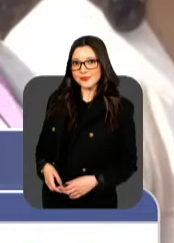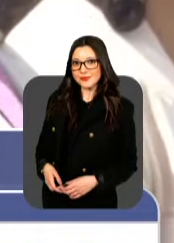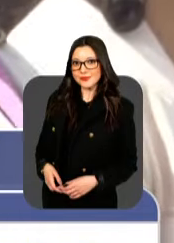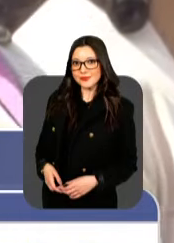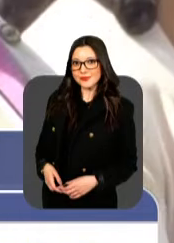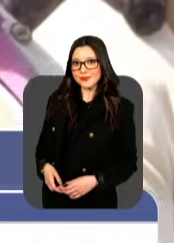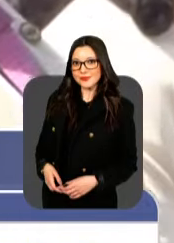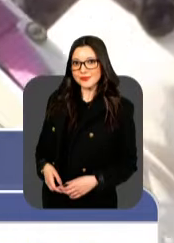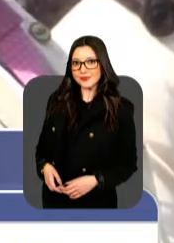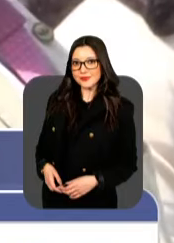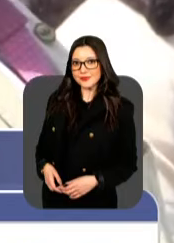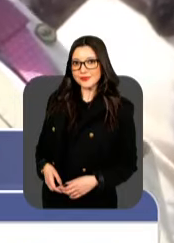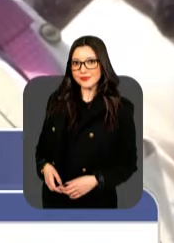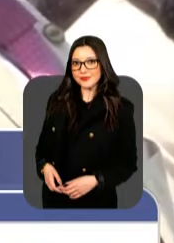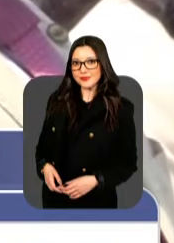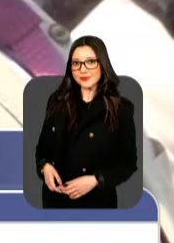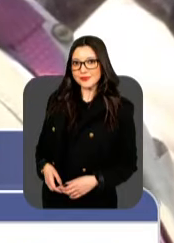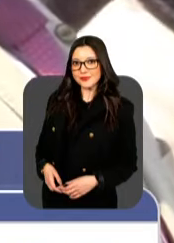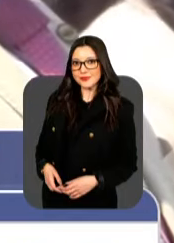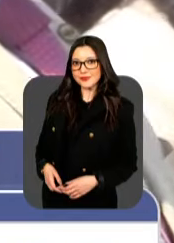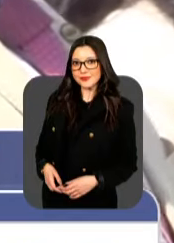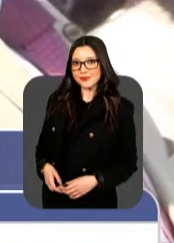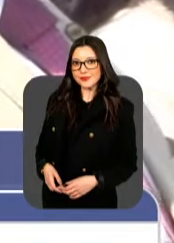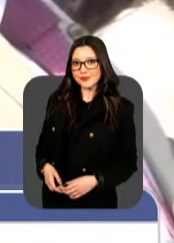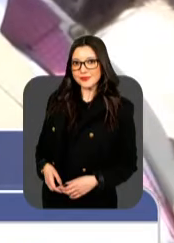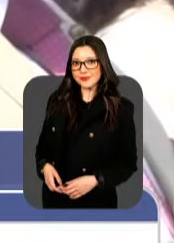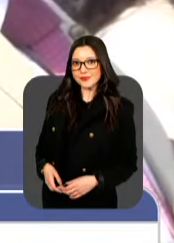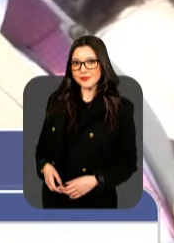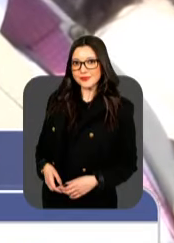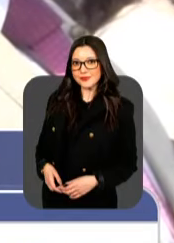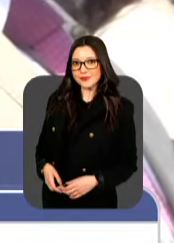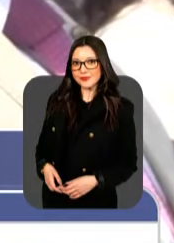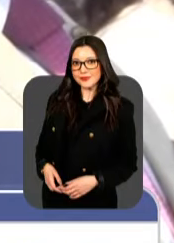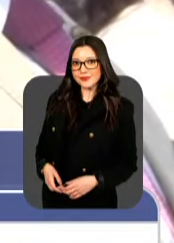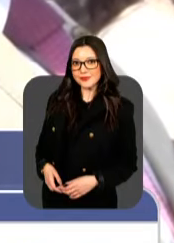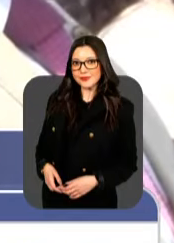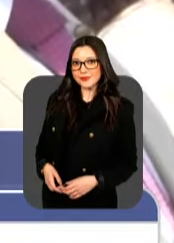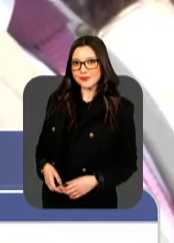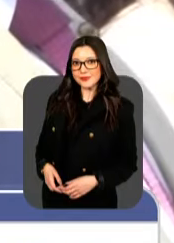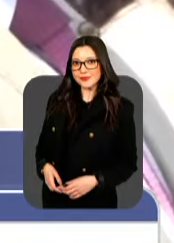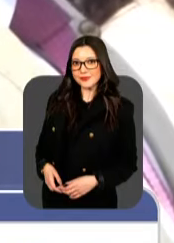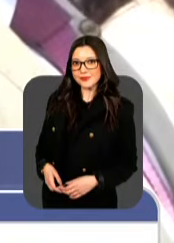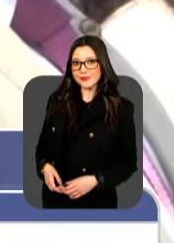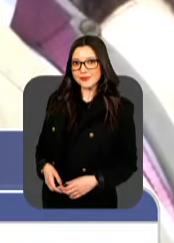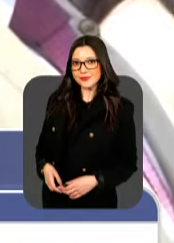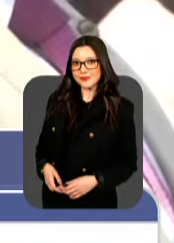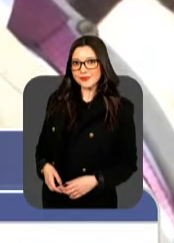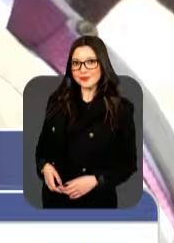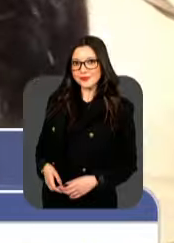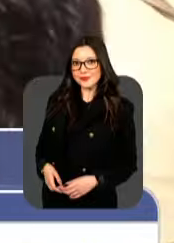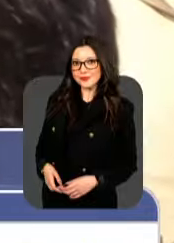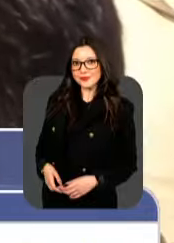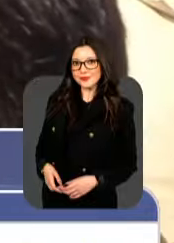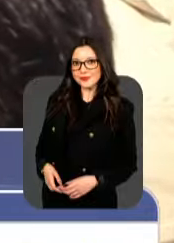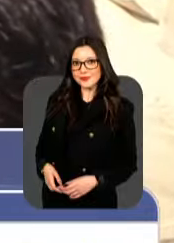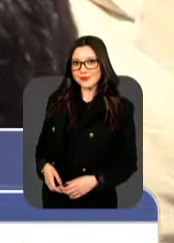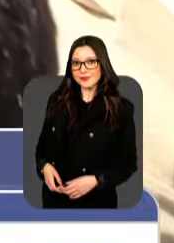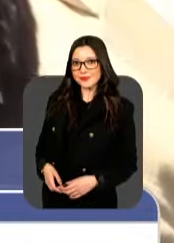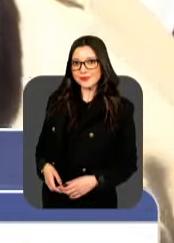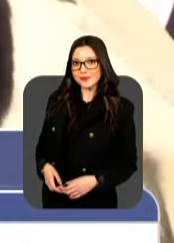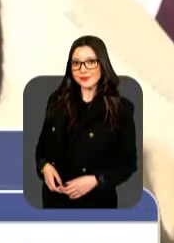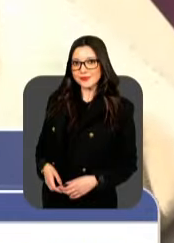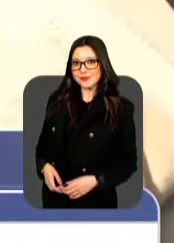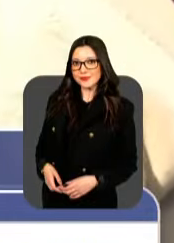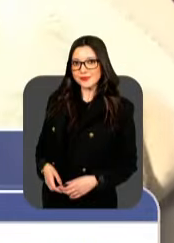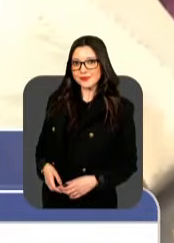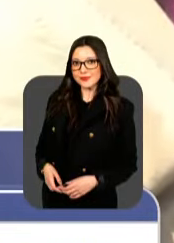viajado para avisarle a su familia sobre esta situación. Por otro lado está qué va a pasar con los escoltas, qué va a pasar con la PDI a propósito de